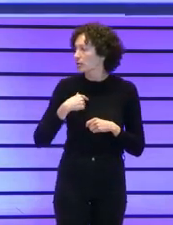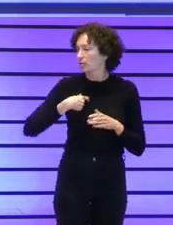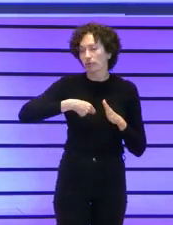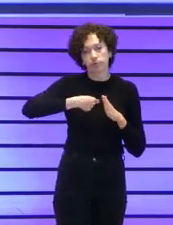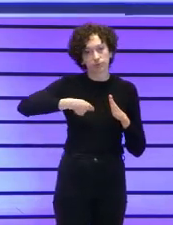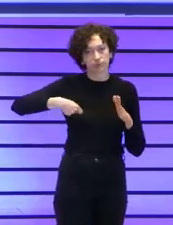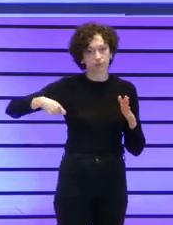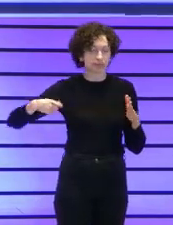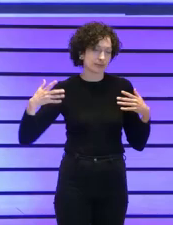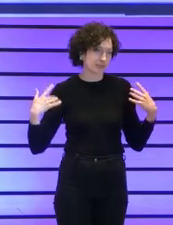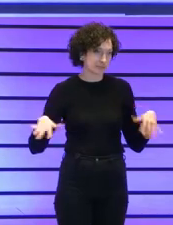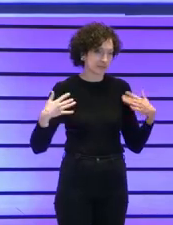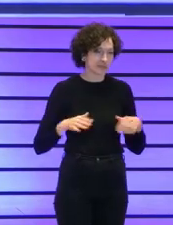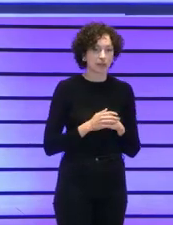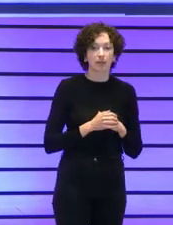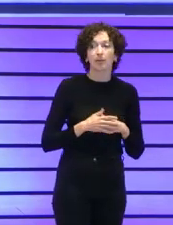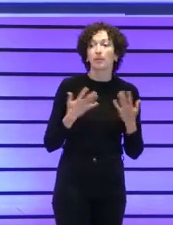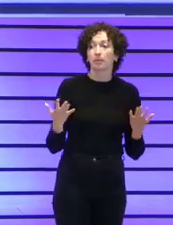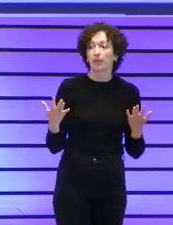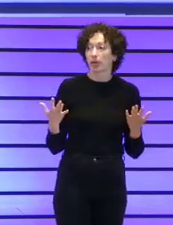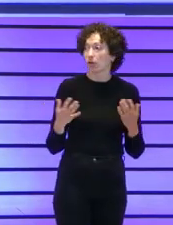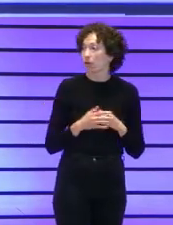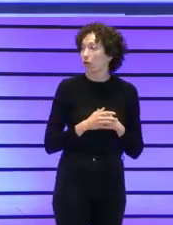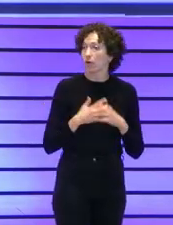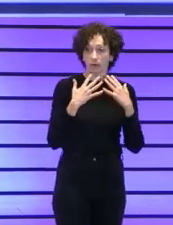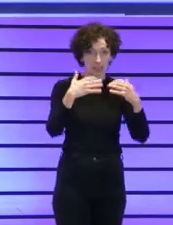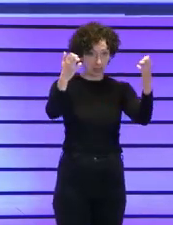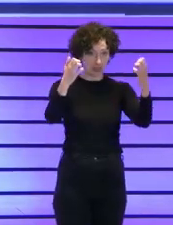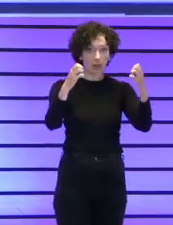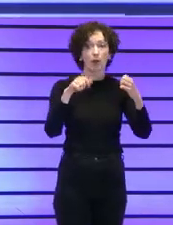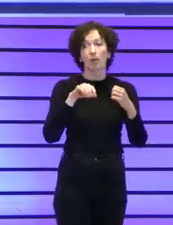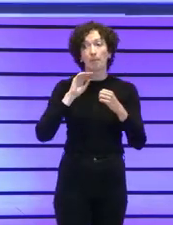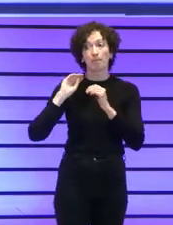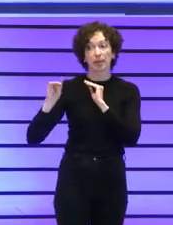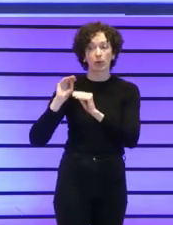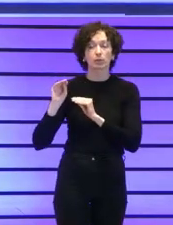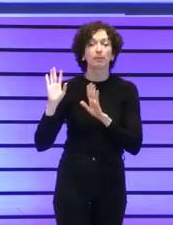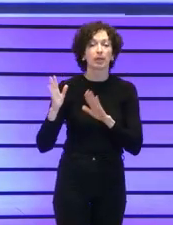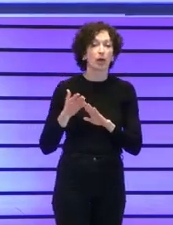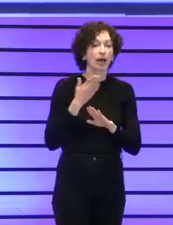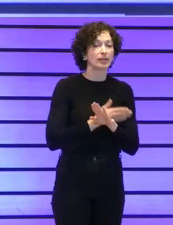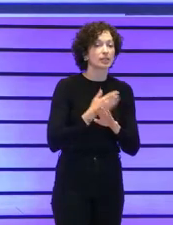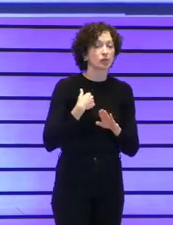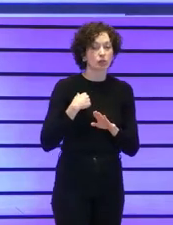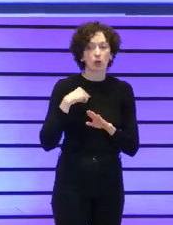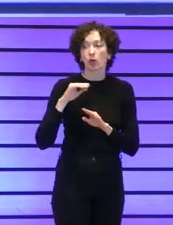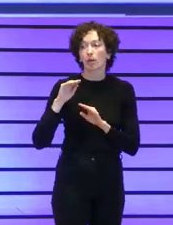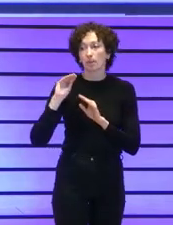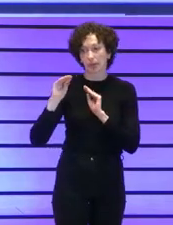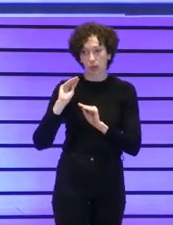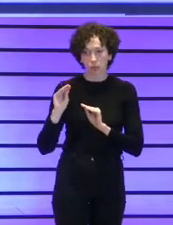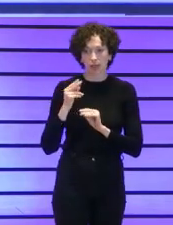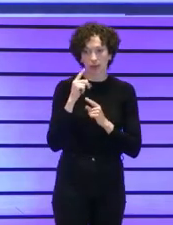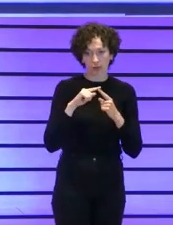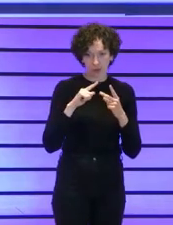Pero antes de dar la palabra brevemente al auditorio, dos preguntas sí que te quiero hacer. Te las concateno y tú